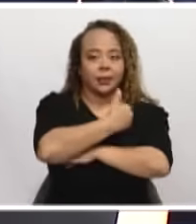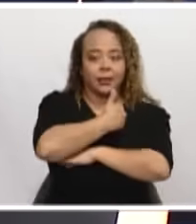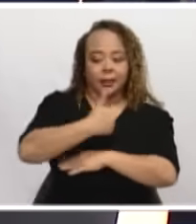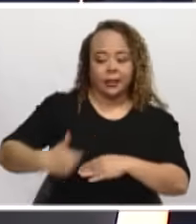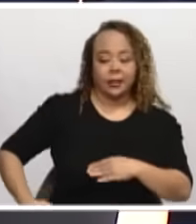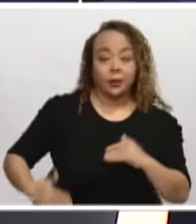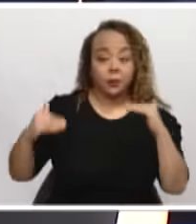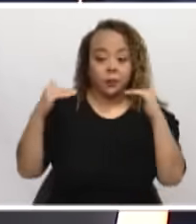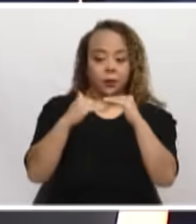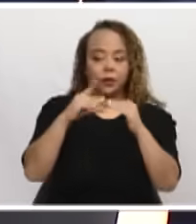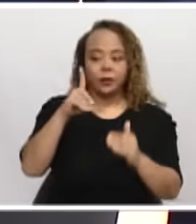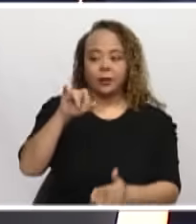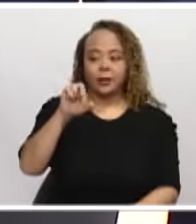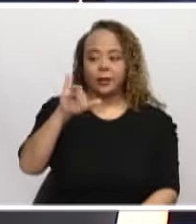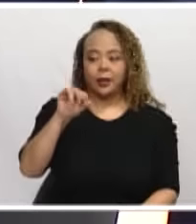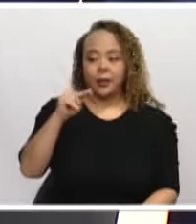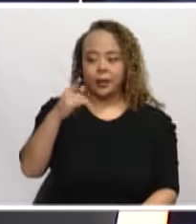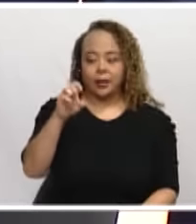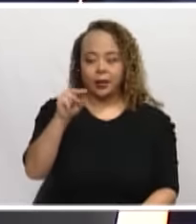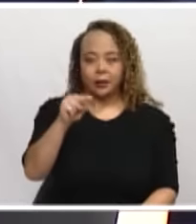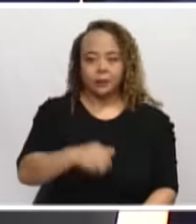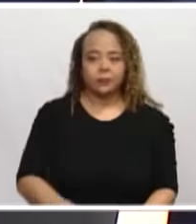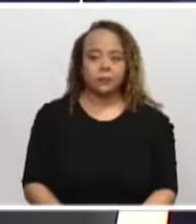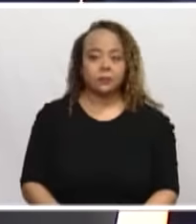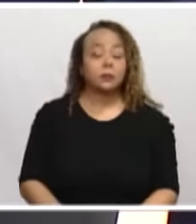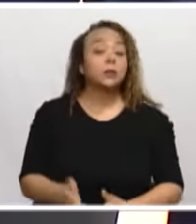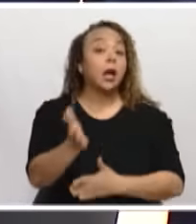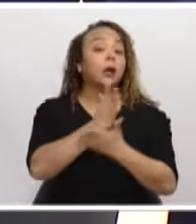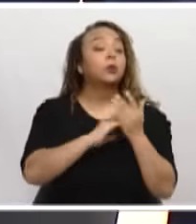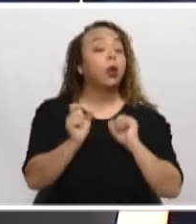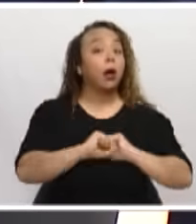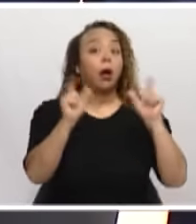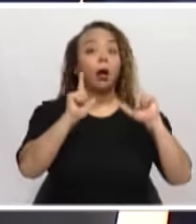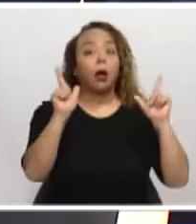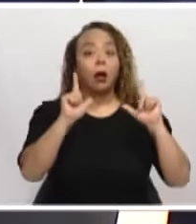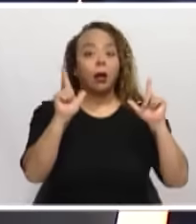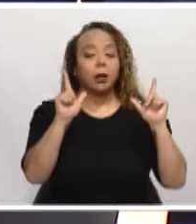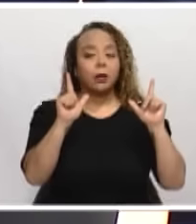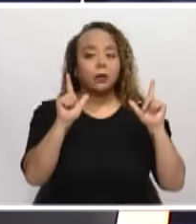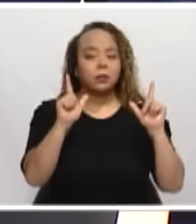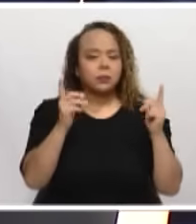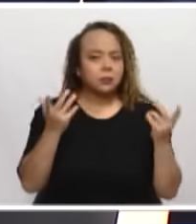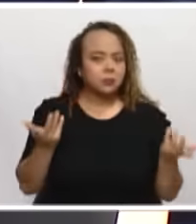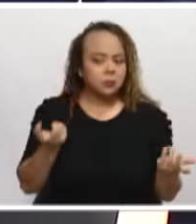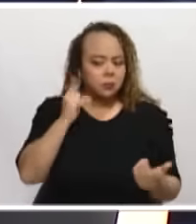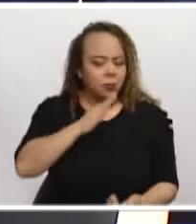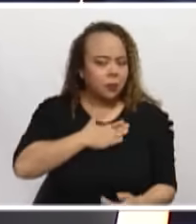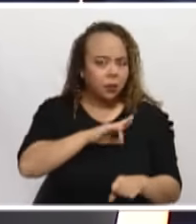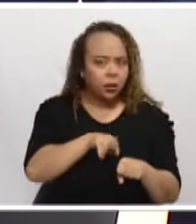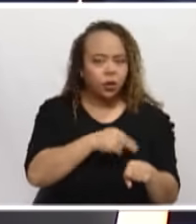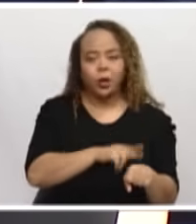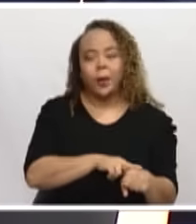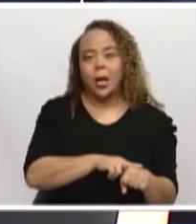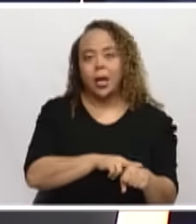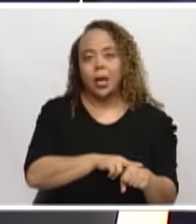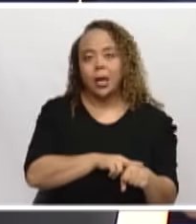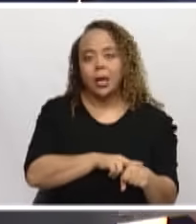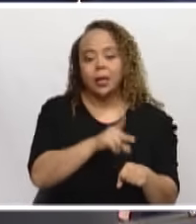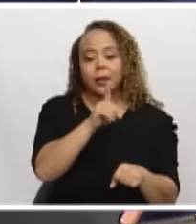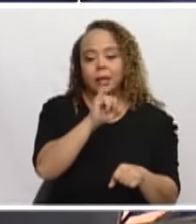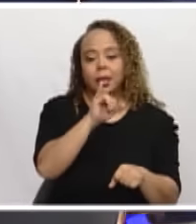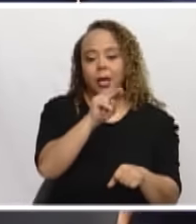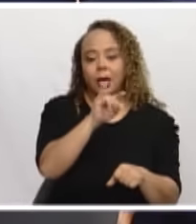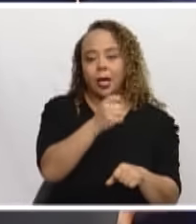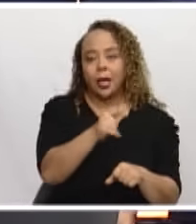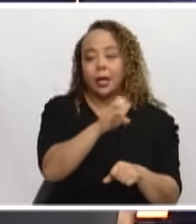empató contra el diian hen que algunos escandalizaron para mí es normal diriangen y Esteli